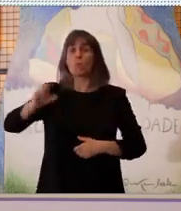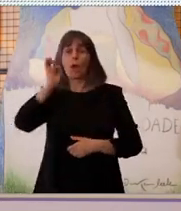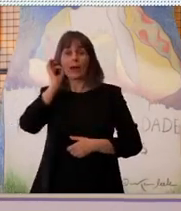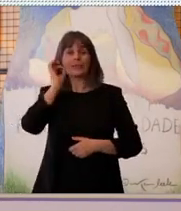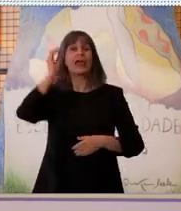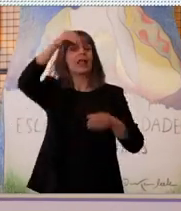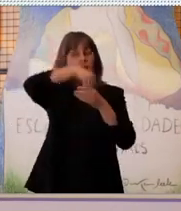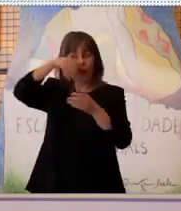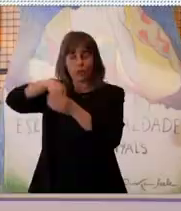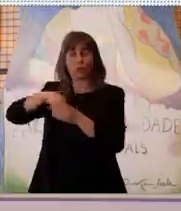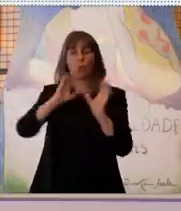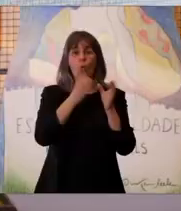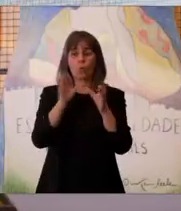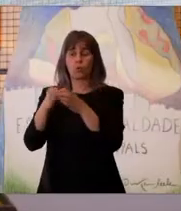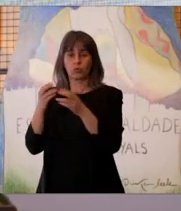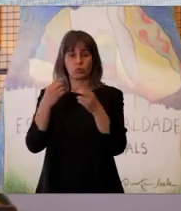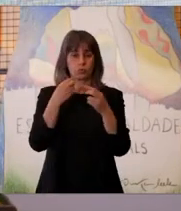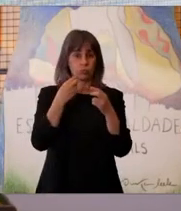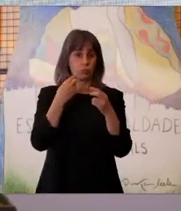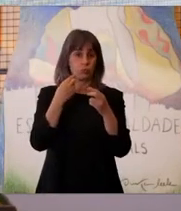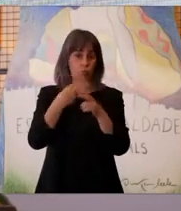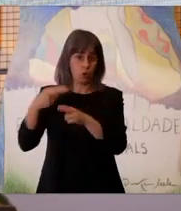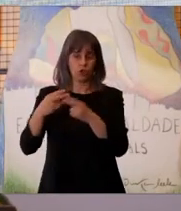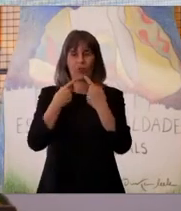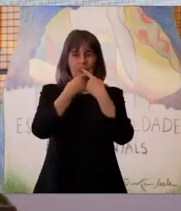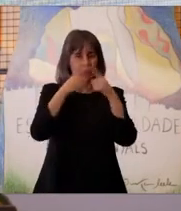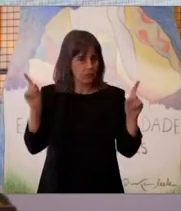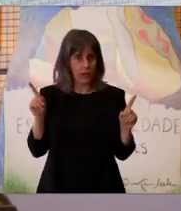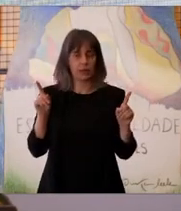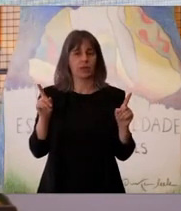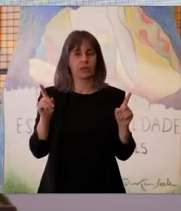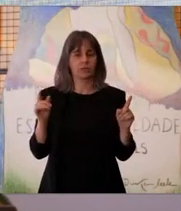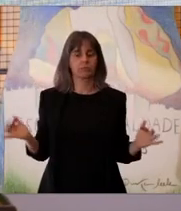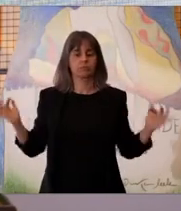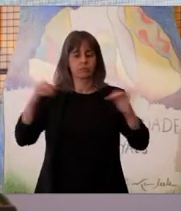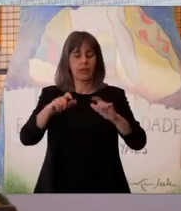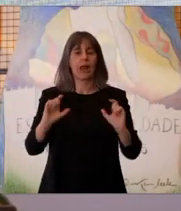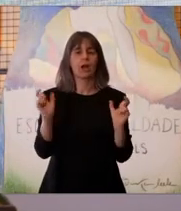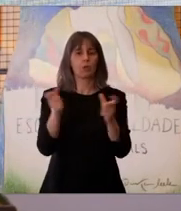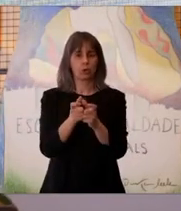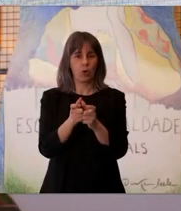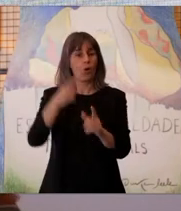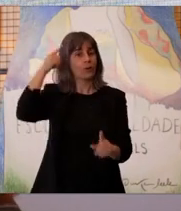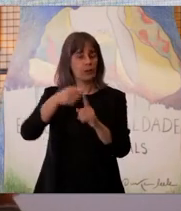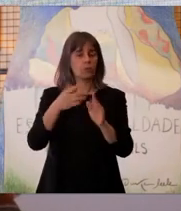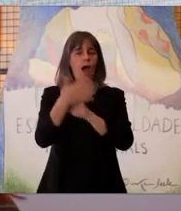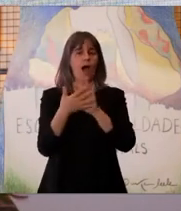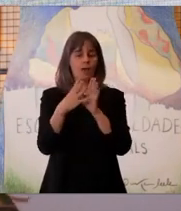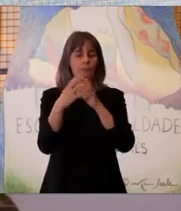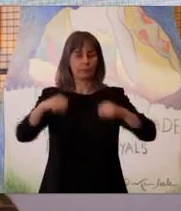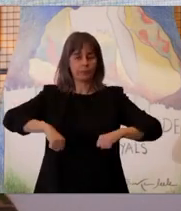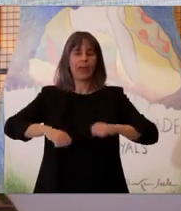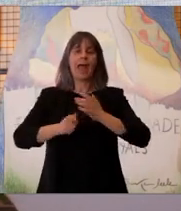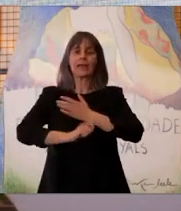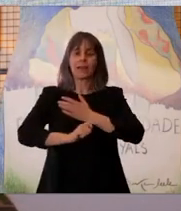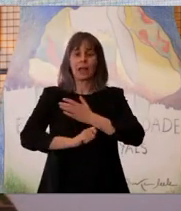diferentes e ideológicamente para bueno fijar estrategias a favor del derecho al aborto el que estaban todas